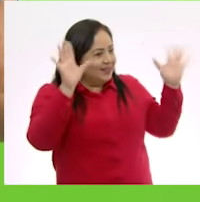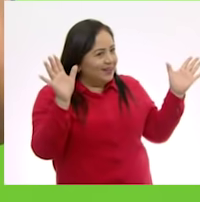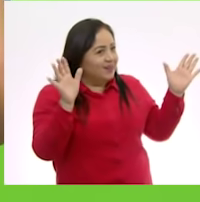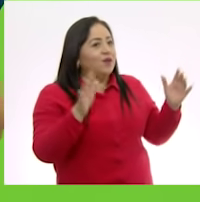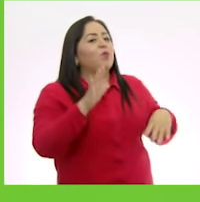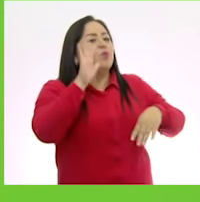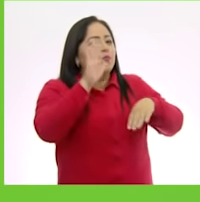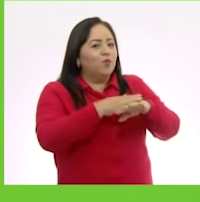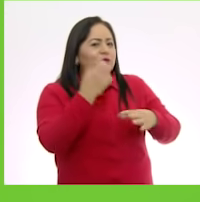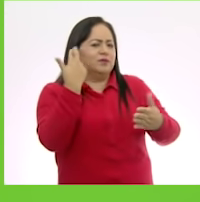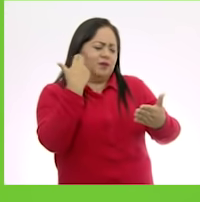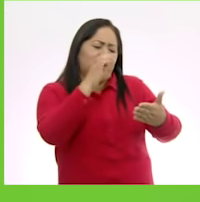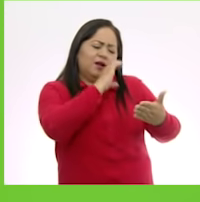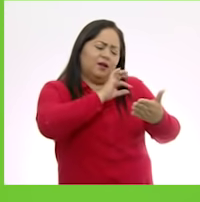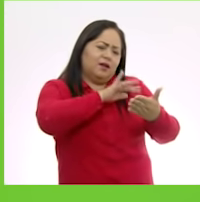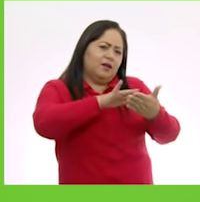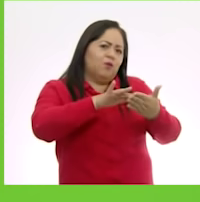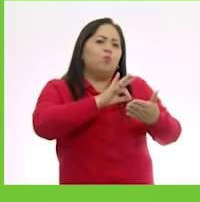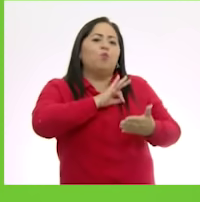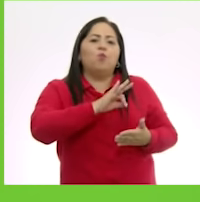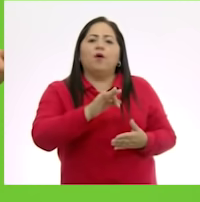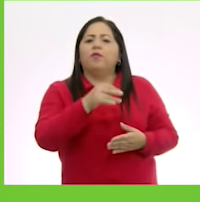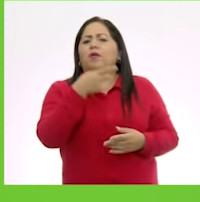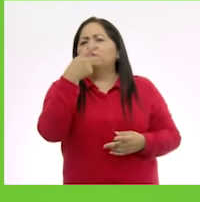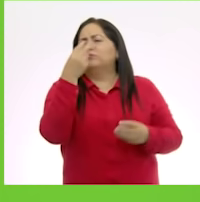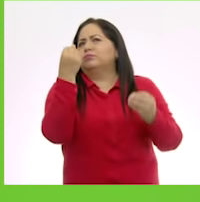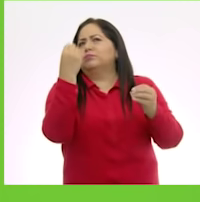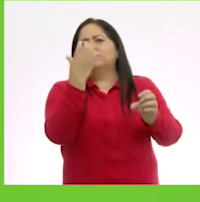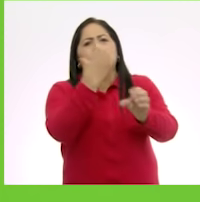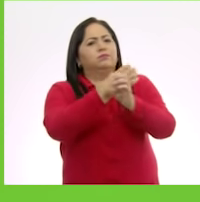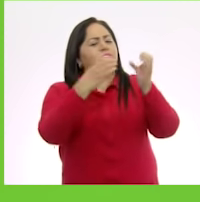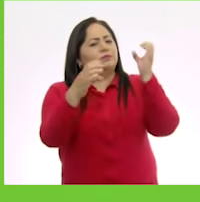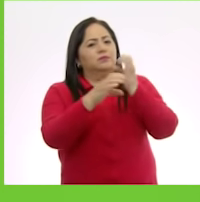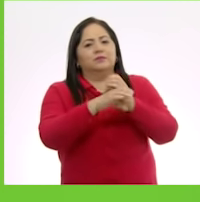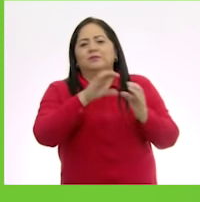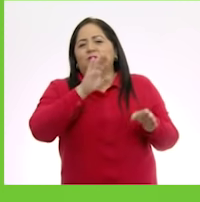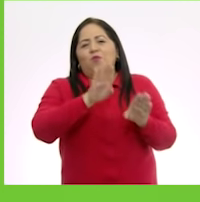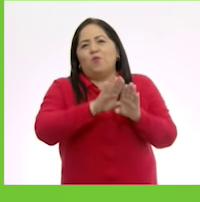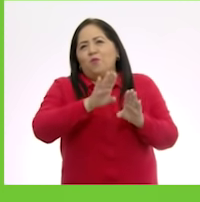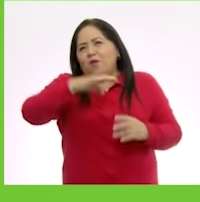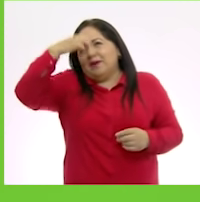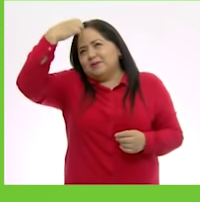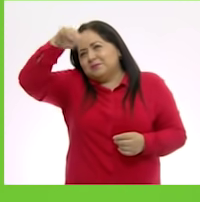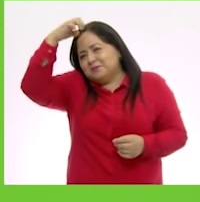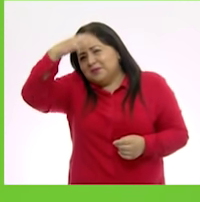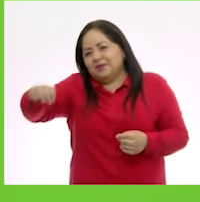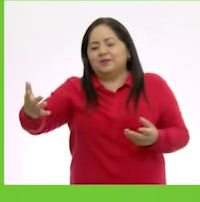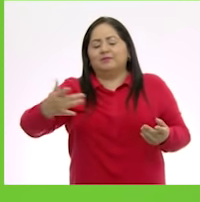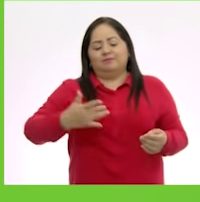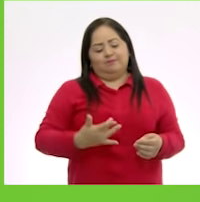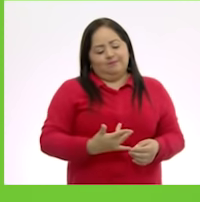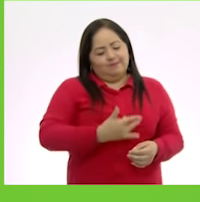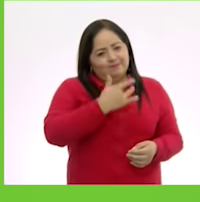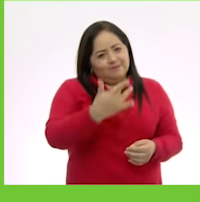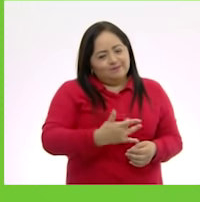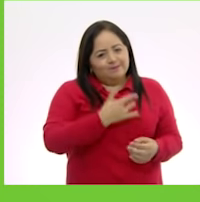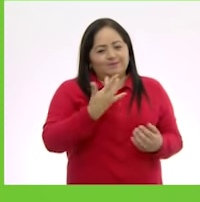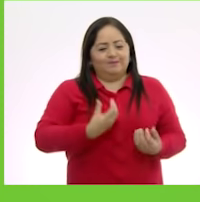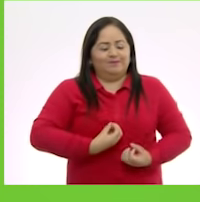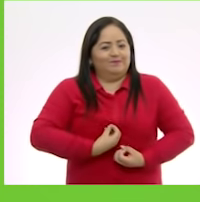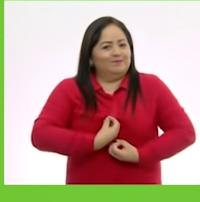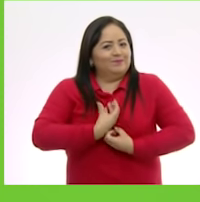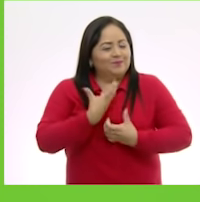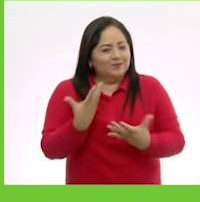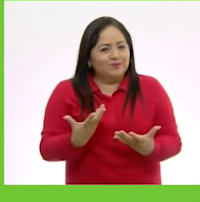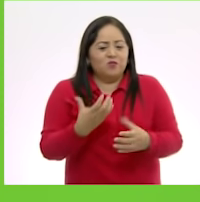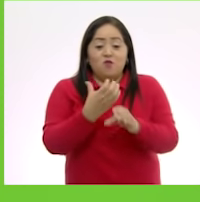Por eso las letras de las canciones pueden hablar de muchas cosas, como nuestras experiencias, nuestros sentimientos, nuestras